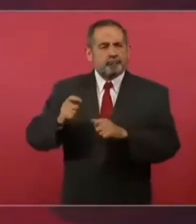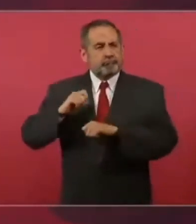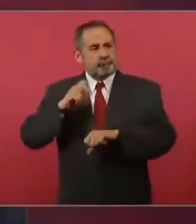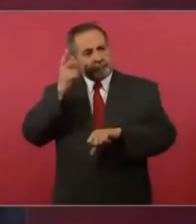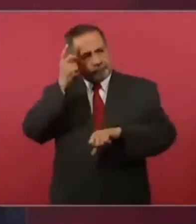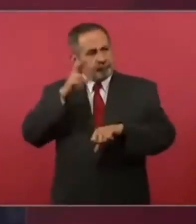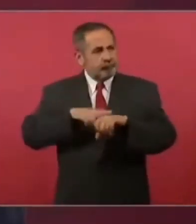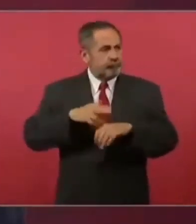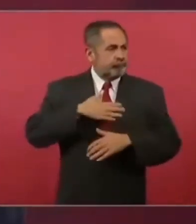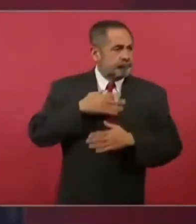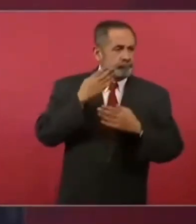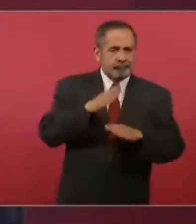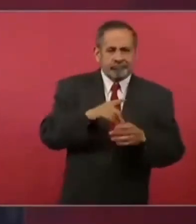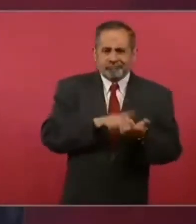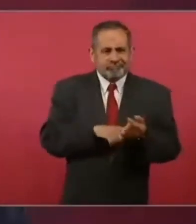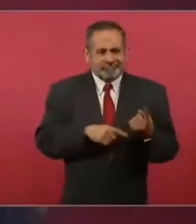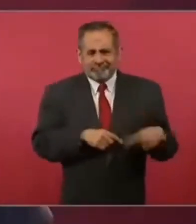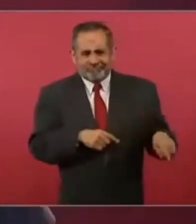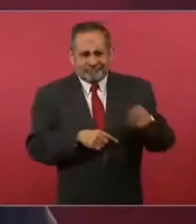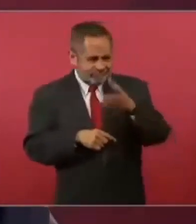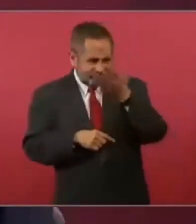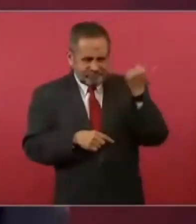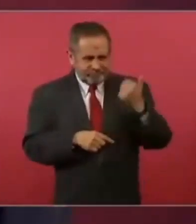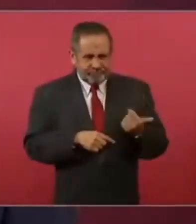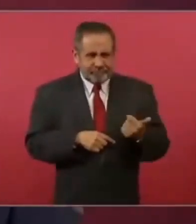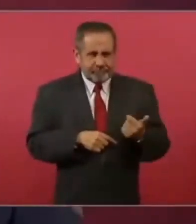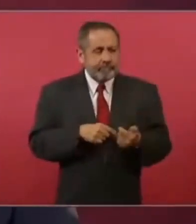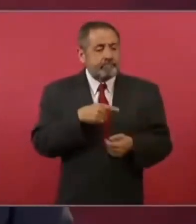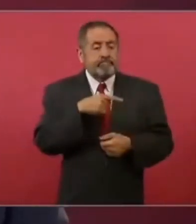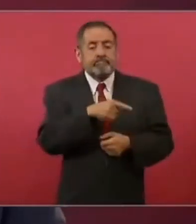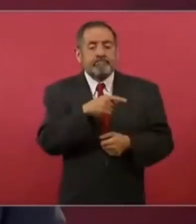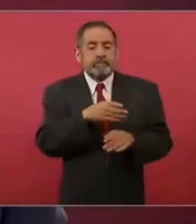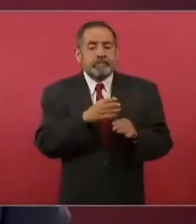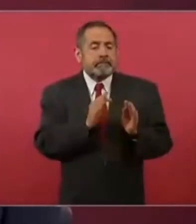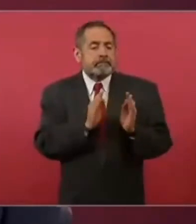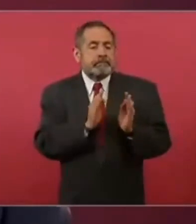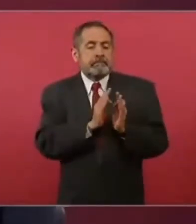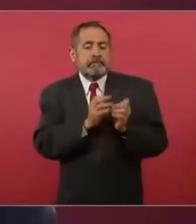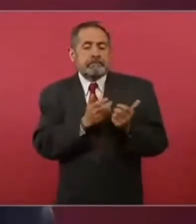manejar un banco, pero eran gente cercana.